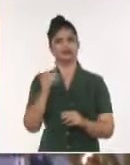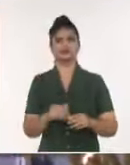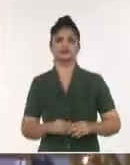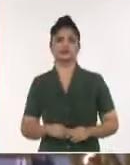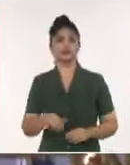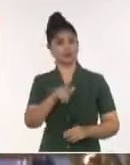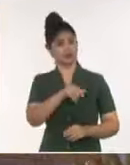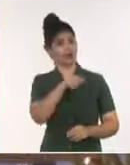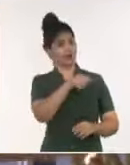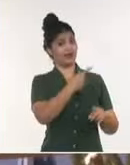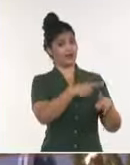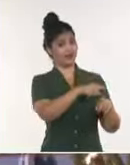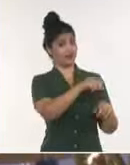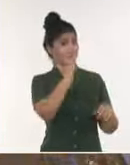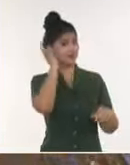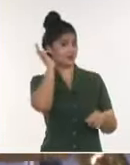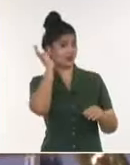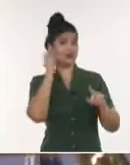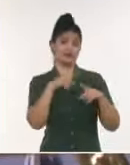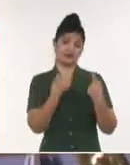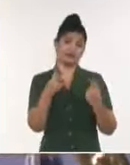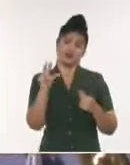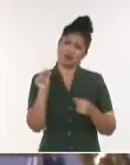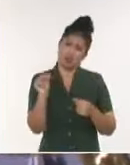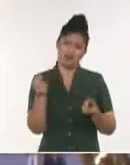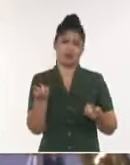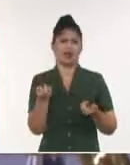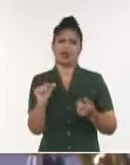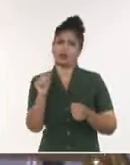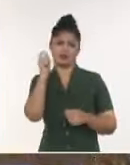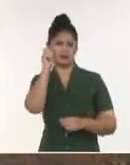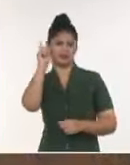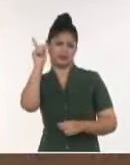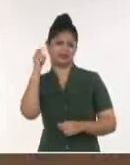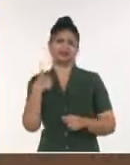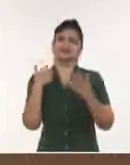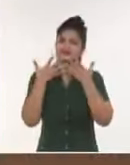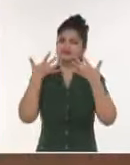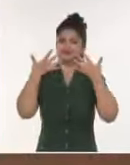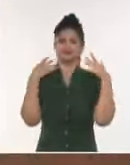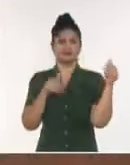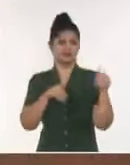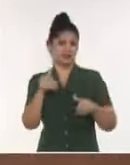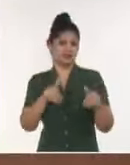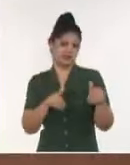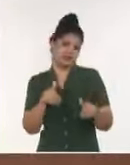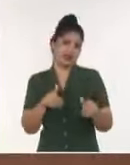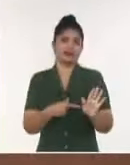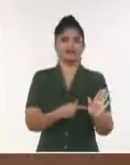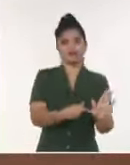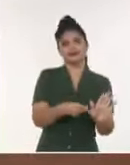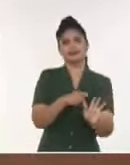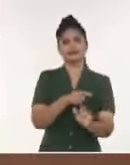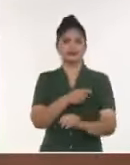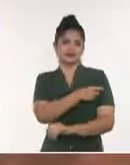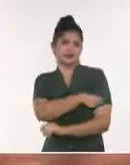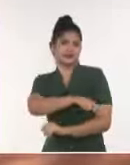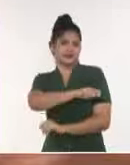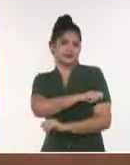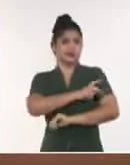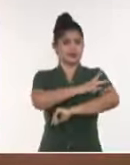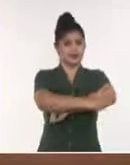sirve a ella porque son sus primeros Juegos Olímpicos. Y nada, yo estoy muy feliz de poder representar a mi país, tanto en el